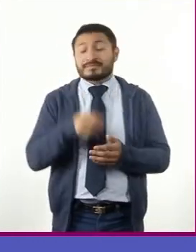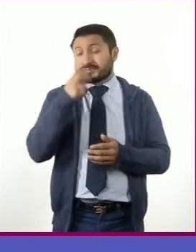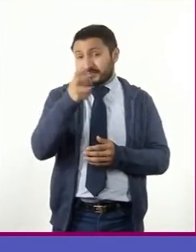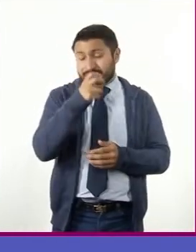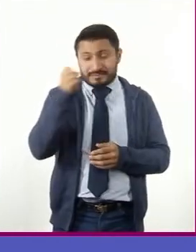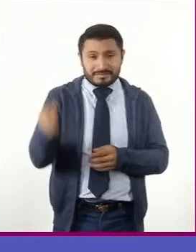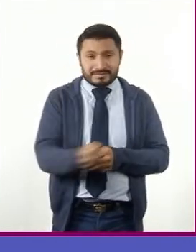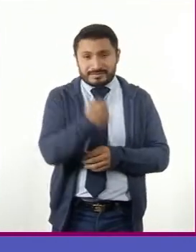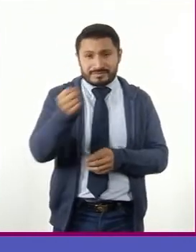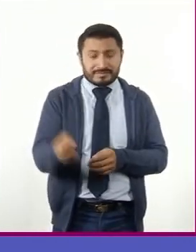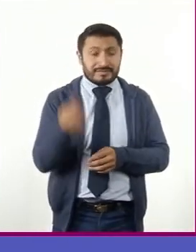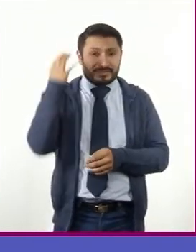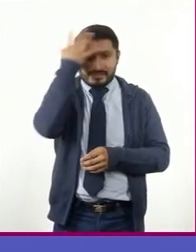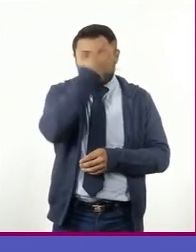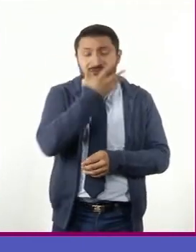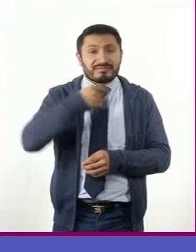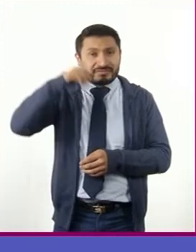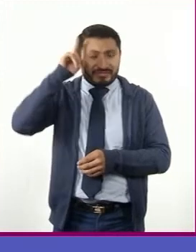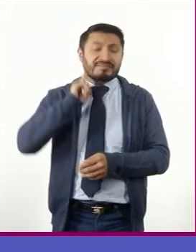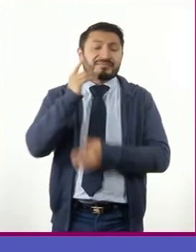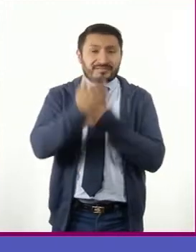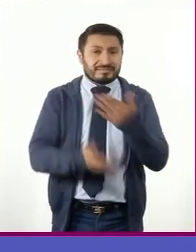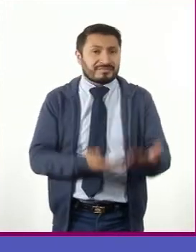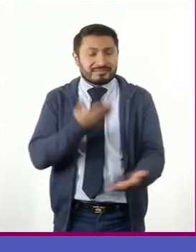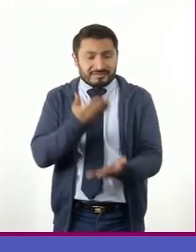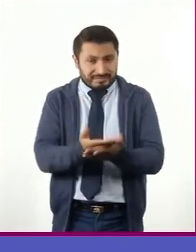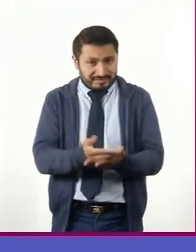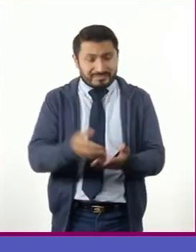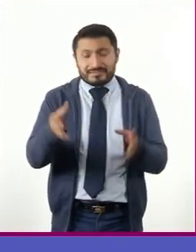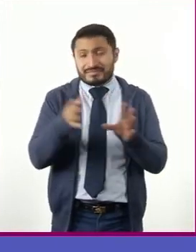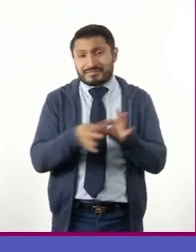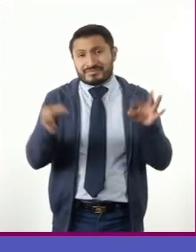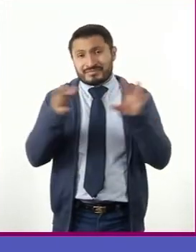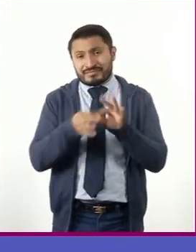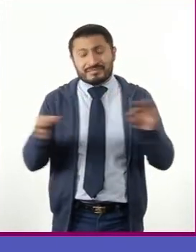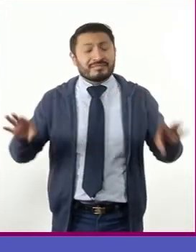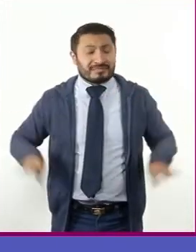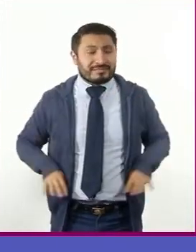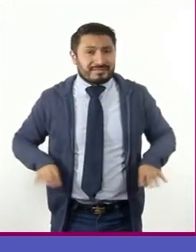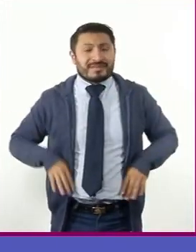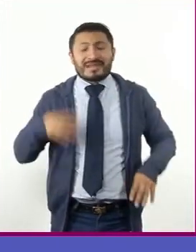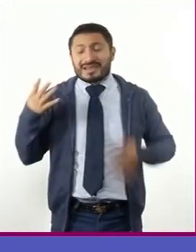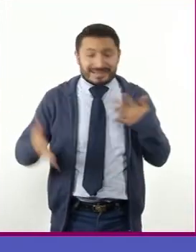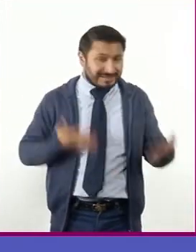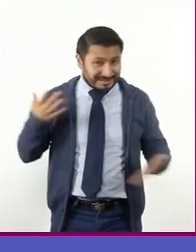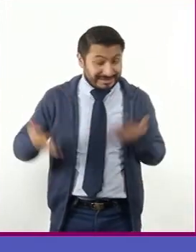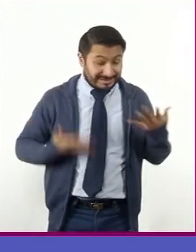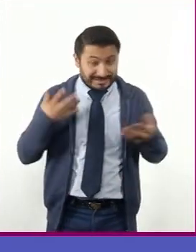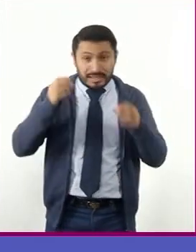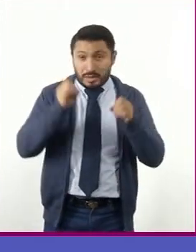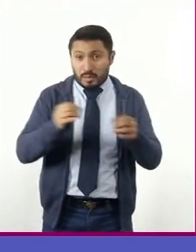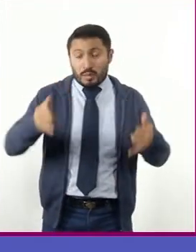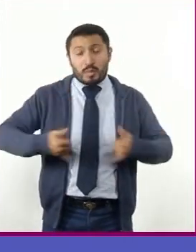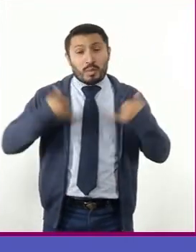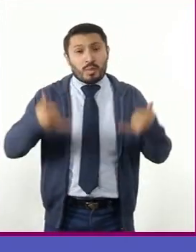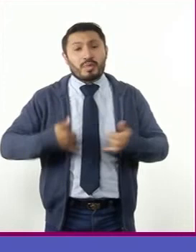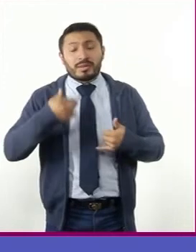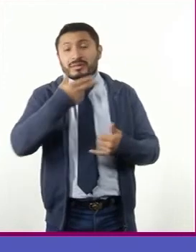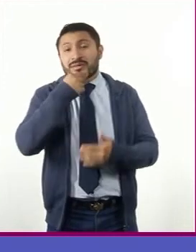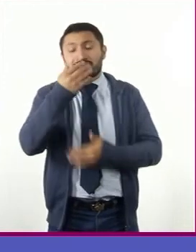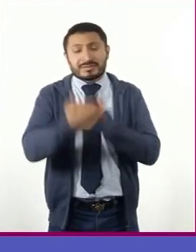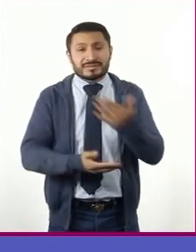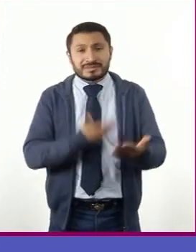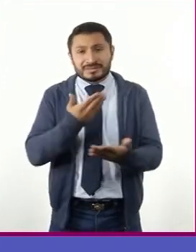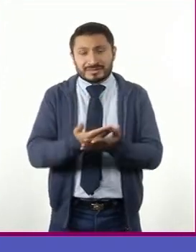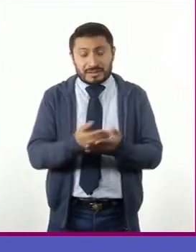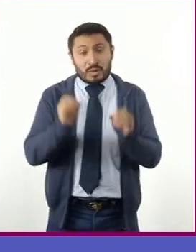la belleza de la dama cortés se resalta y se describe con mucha alegría, o la juventud de los caballeros o